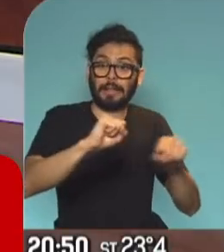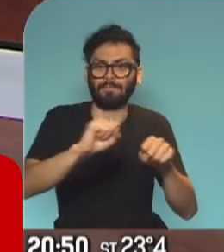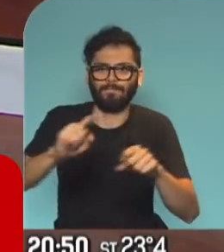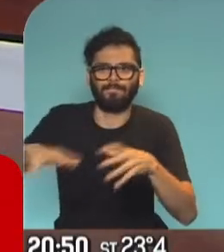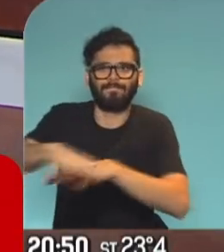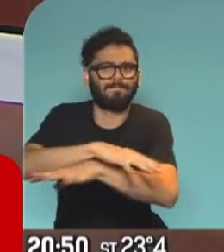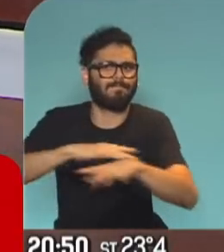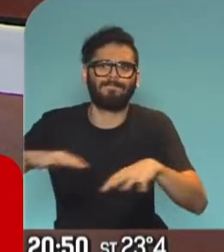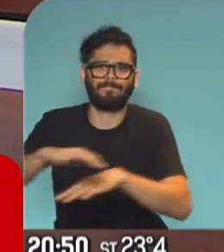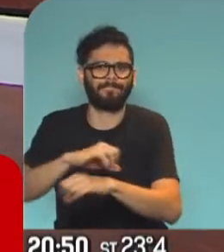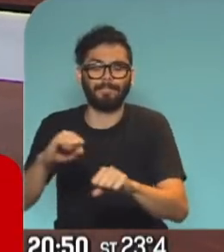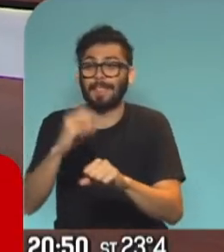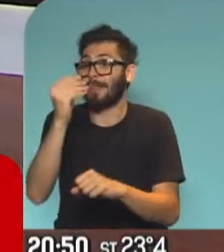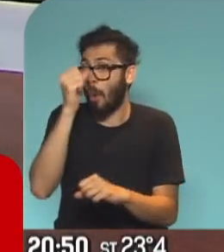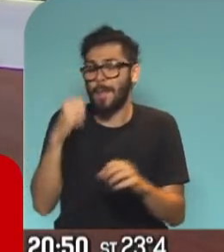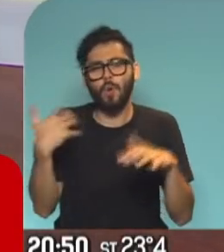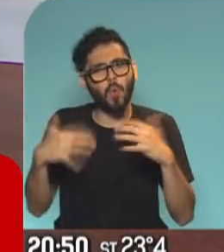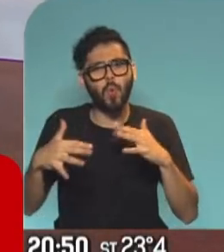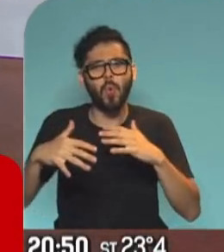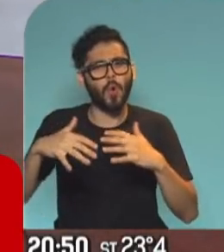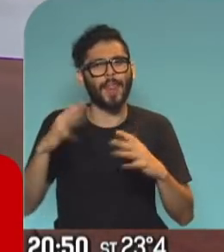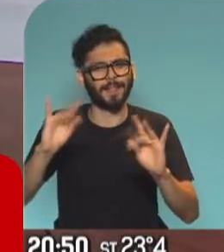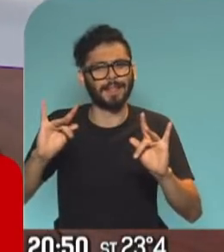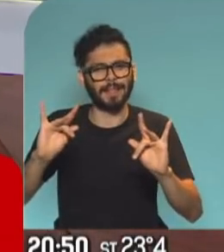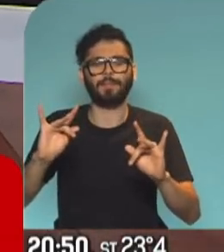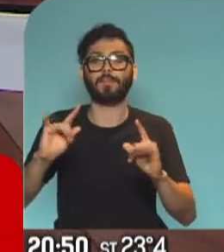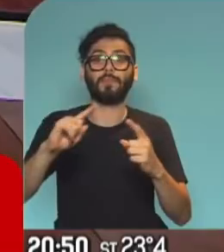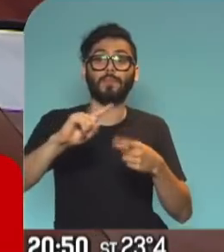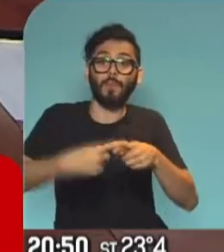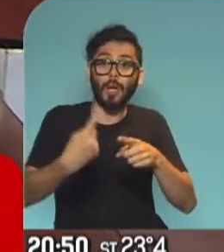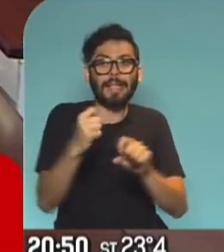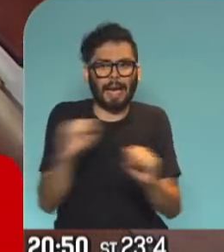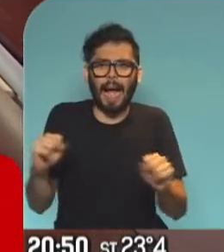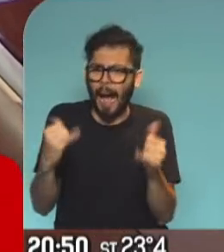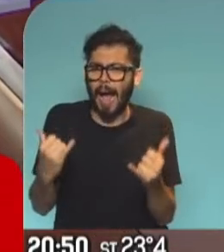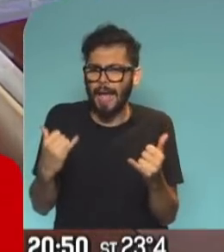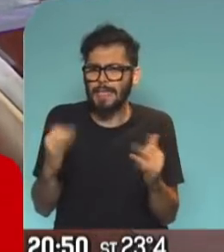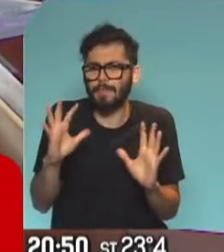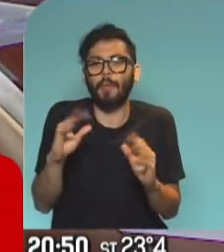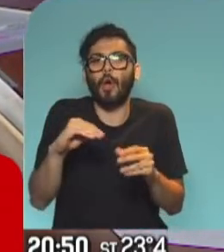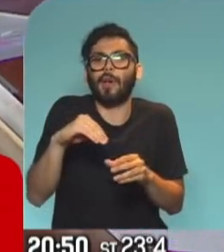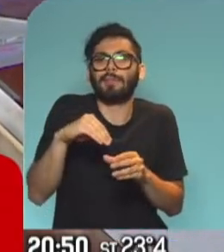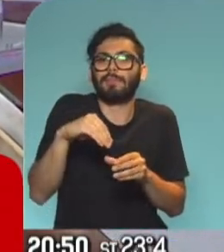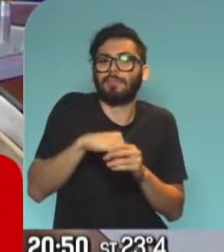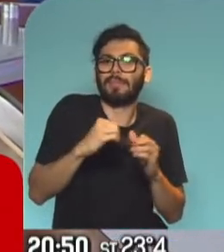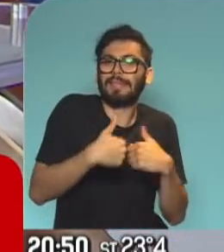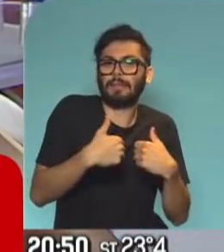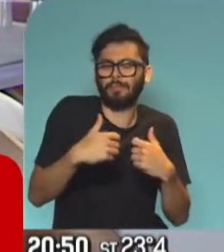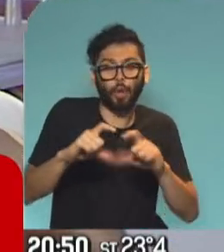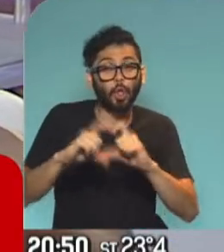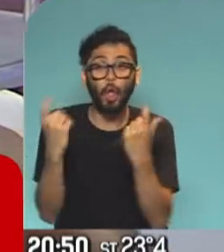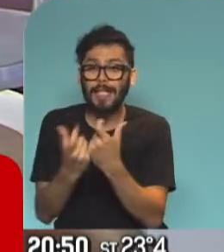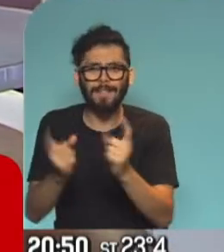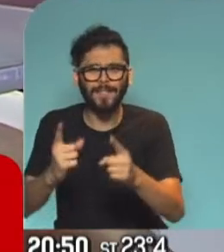trágicamente convulsionado. La crisis política evidentemente está, en todo caso estará escondida. Sí. La crisis social